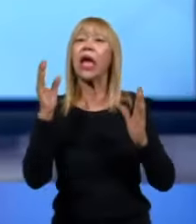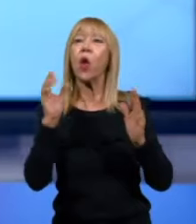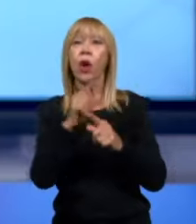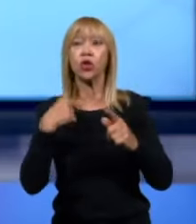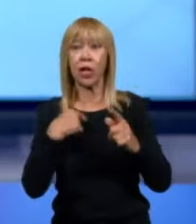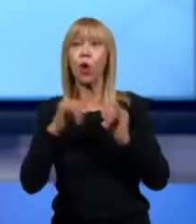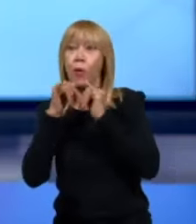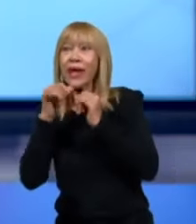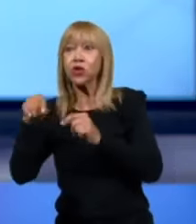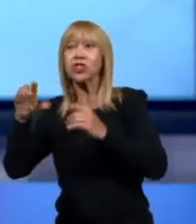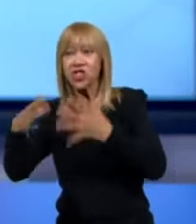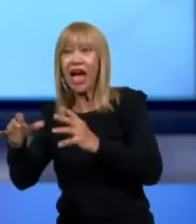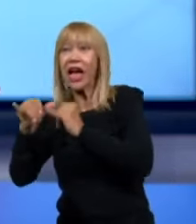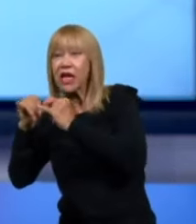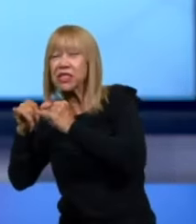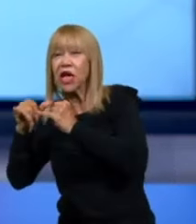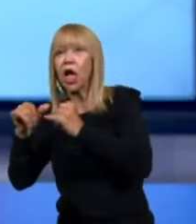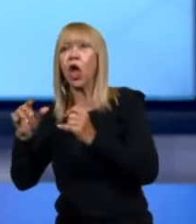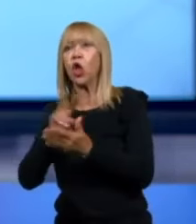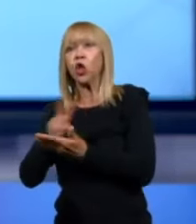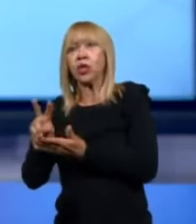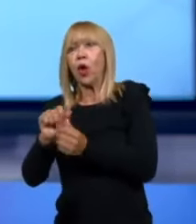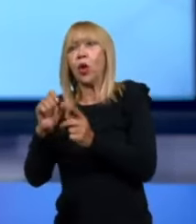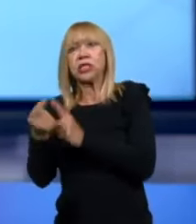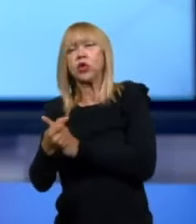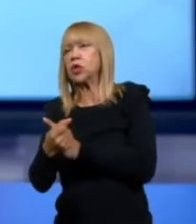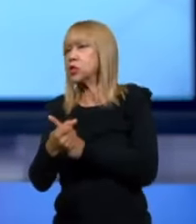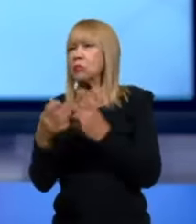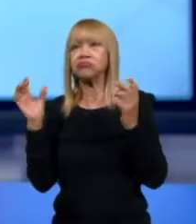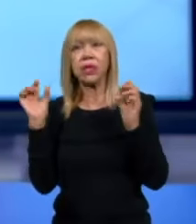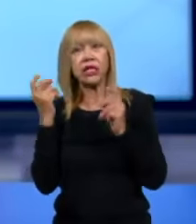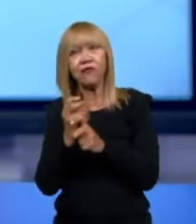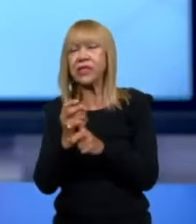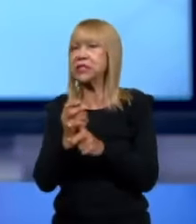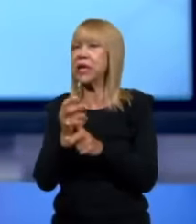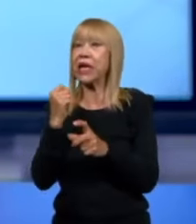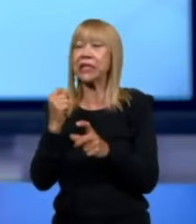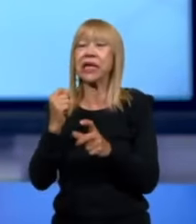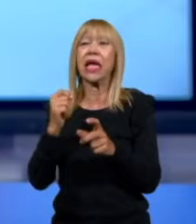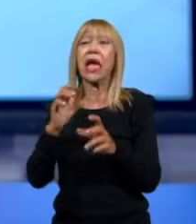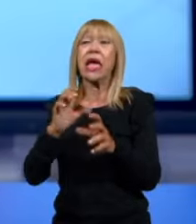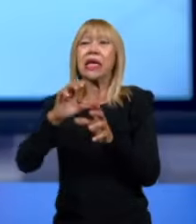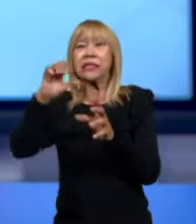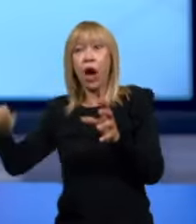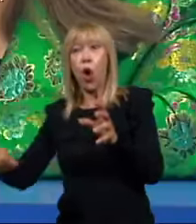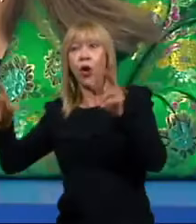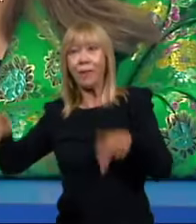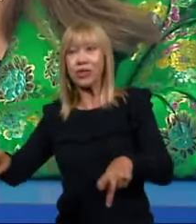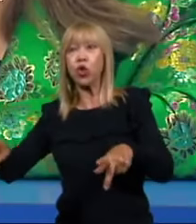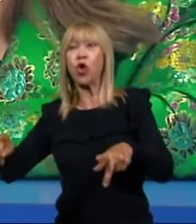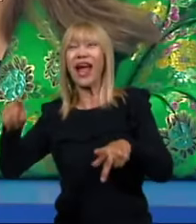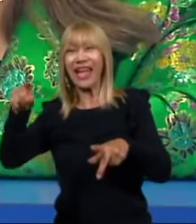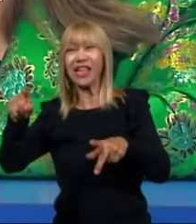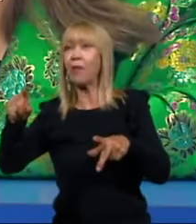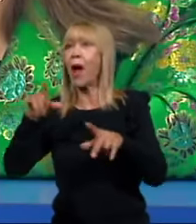en el sistema, ¿no? Llevamos dos semanas con una situación muy particular en la cual se excarceló a una persona que burló el sistema de